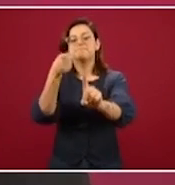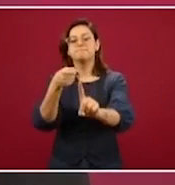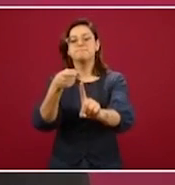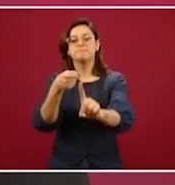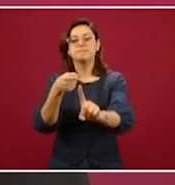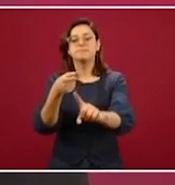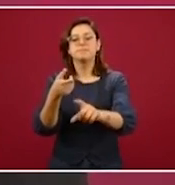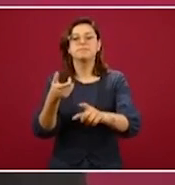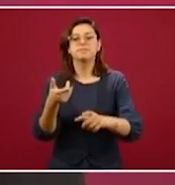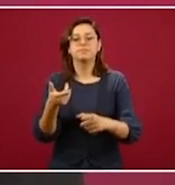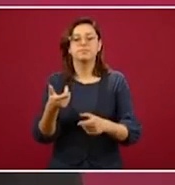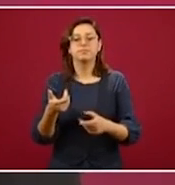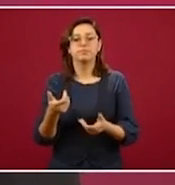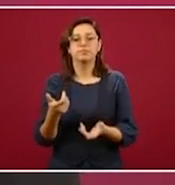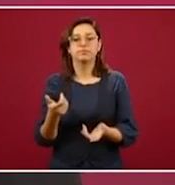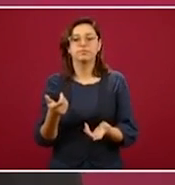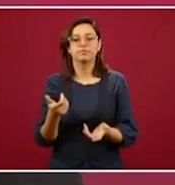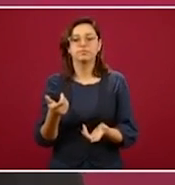una